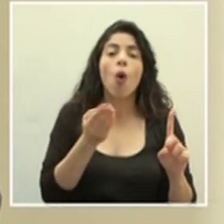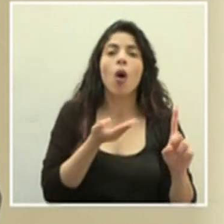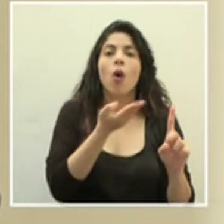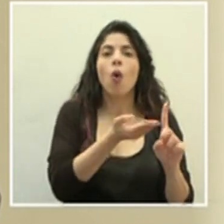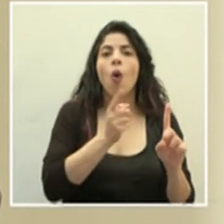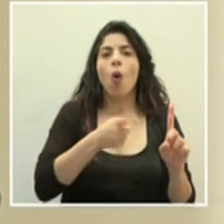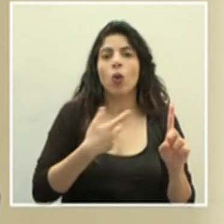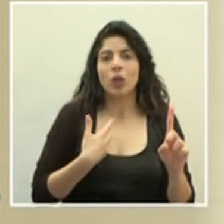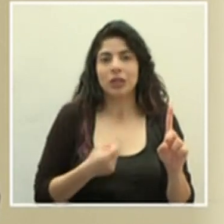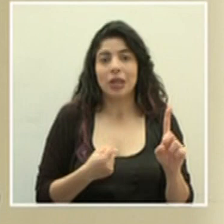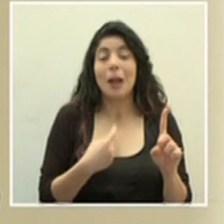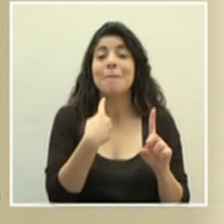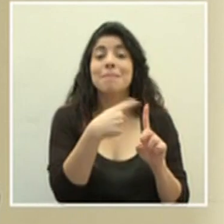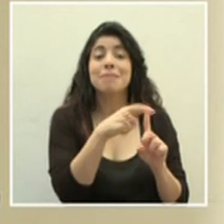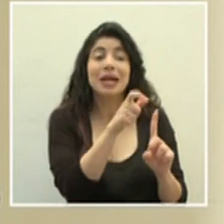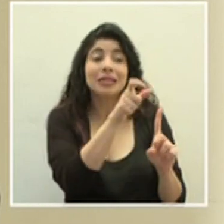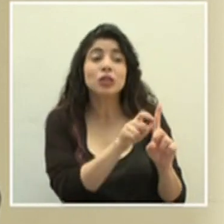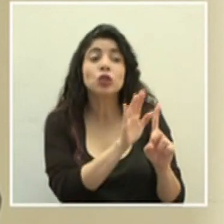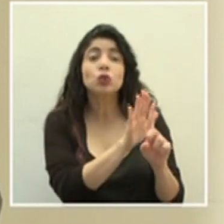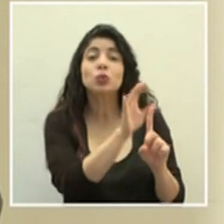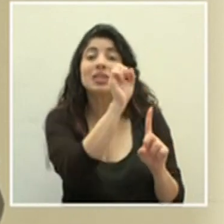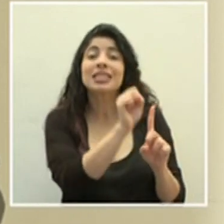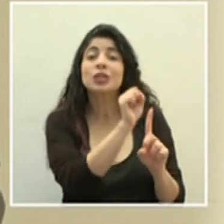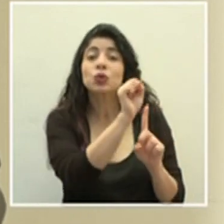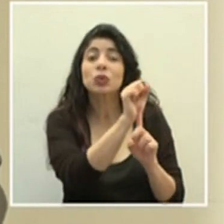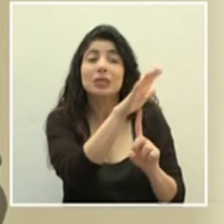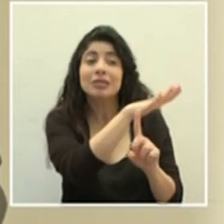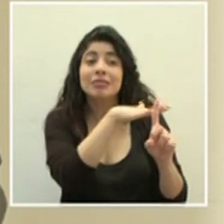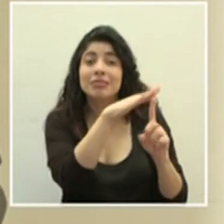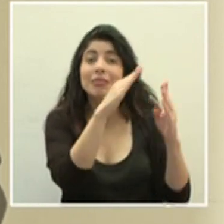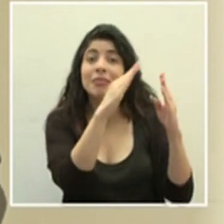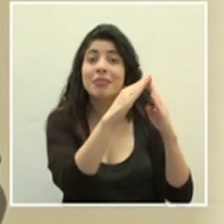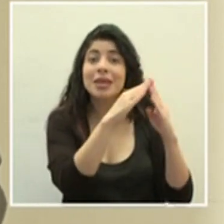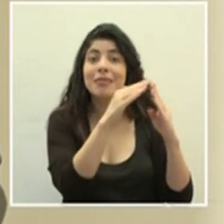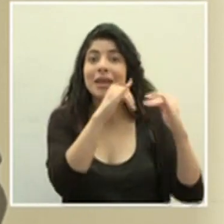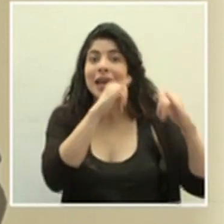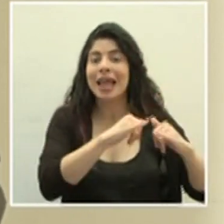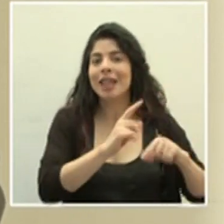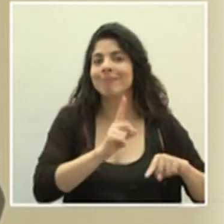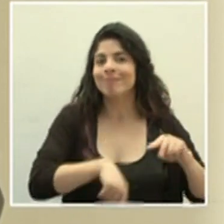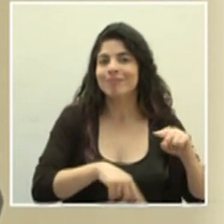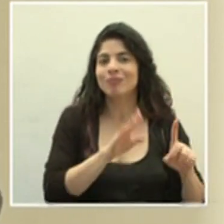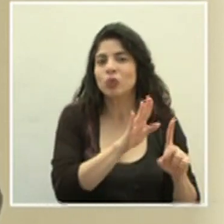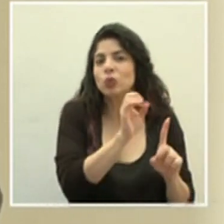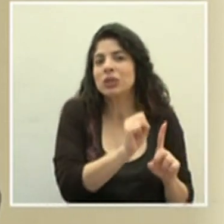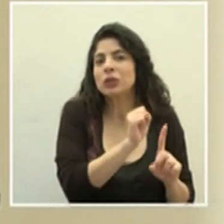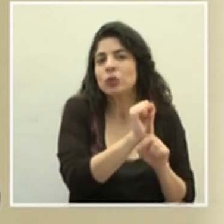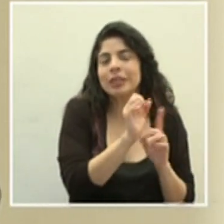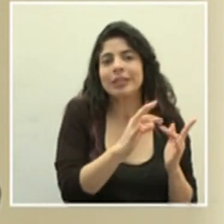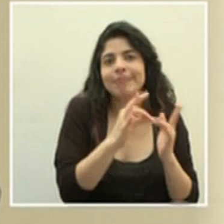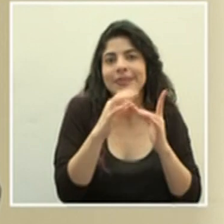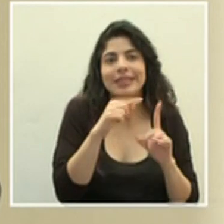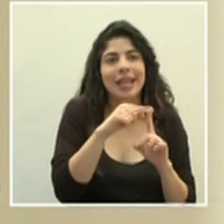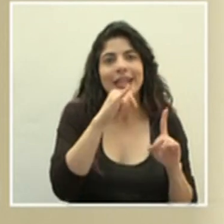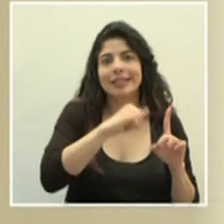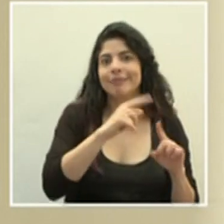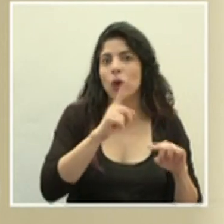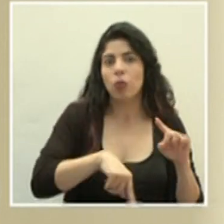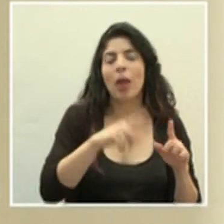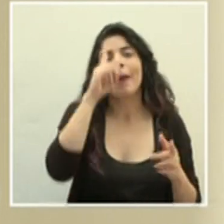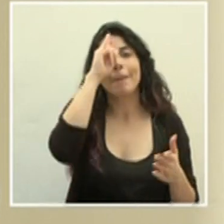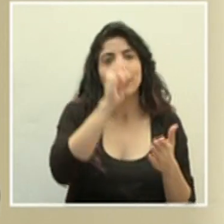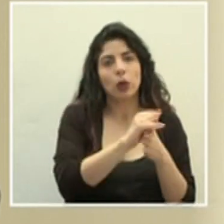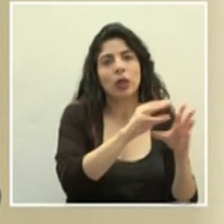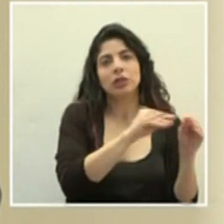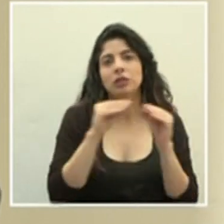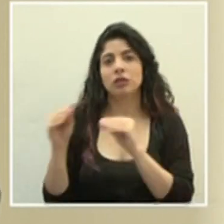de vulnerabilidad no les permiten hacer este aislamiento en sus casas, y por eso tienen que ser llevados a este centro.